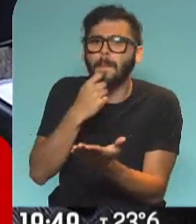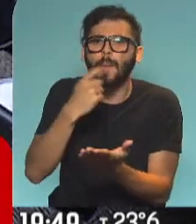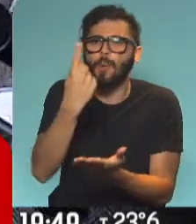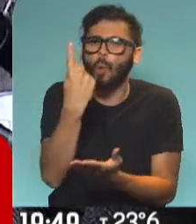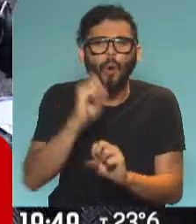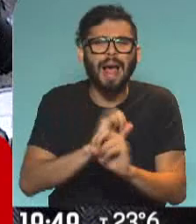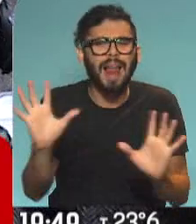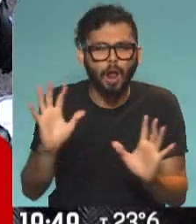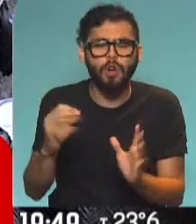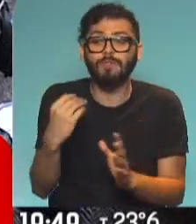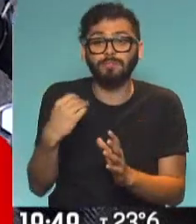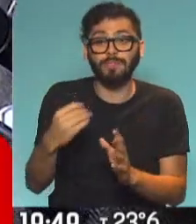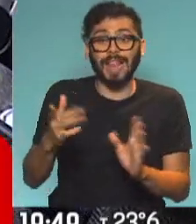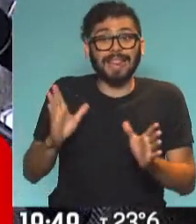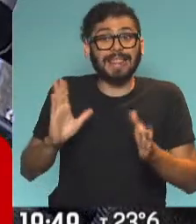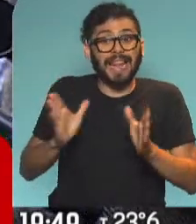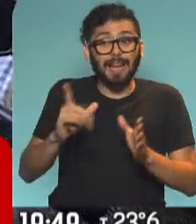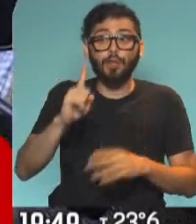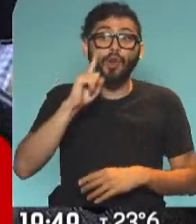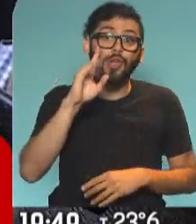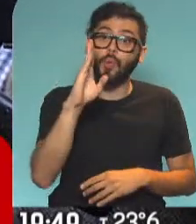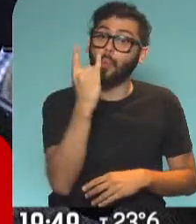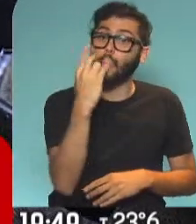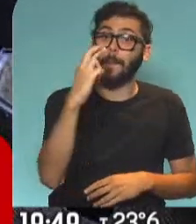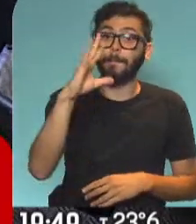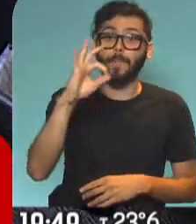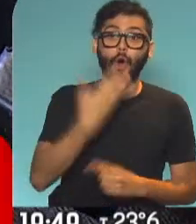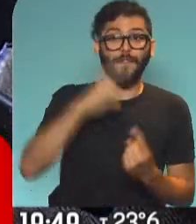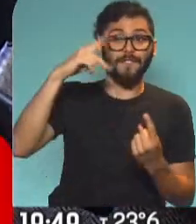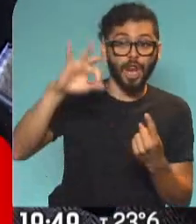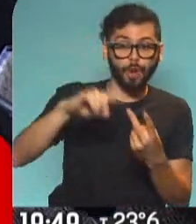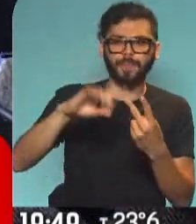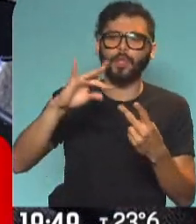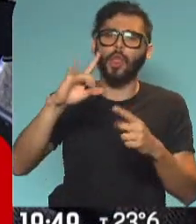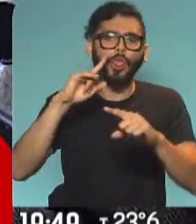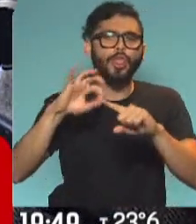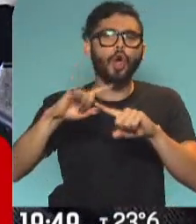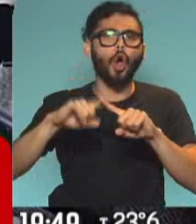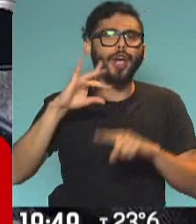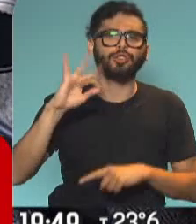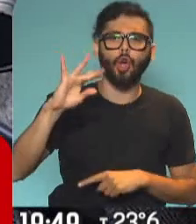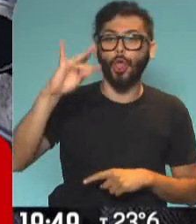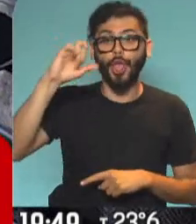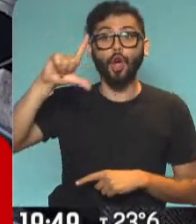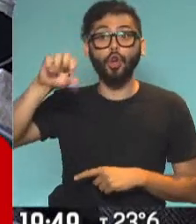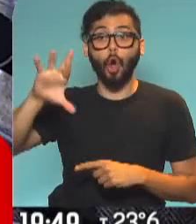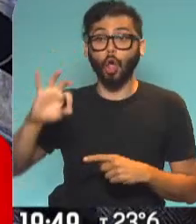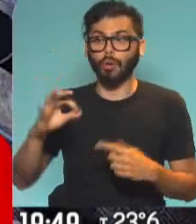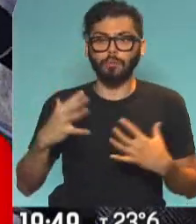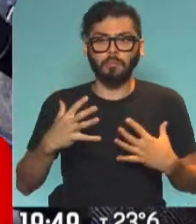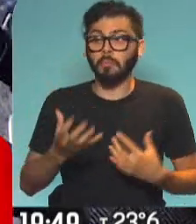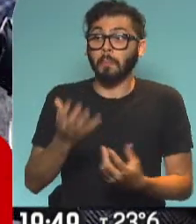dato concreto, a partir del tratamiento con ibuprofeno y con dióxido de cloro, comenzó a saturar correctamente alrededor